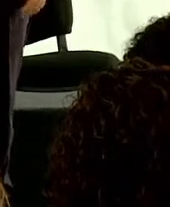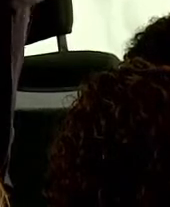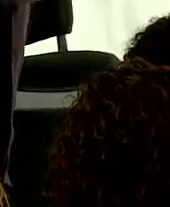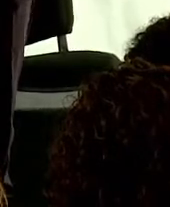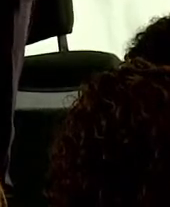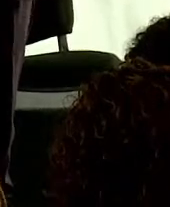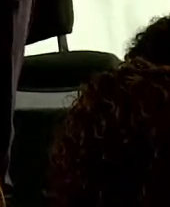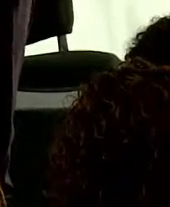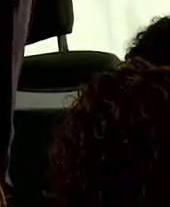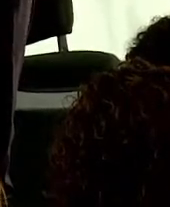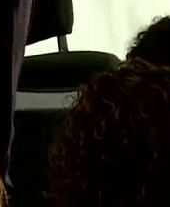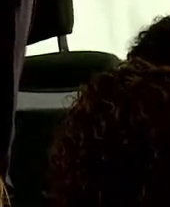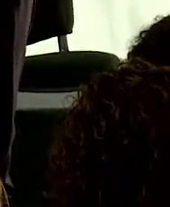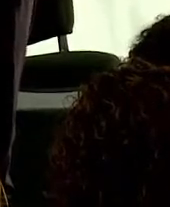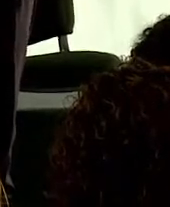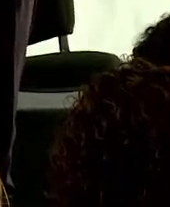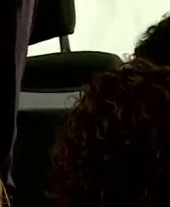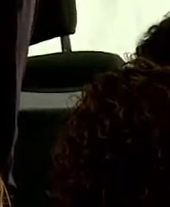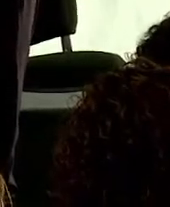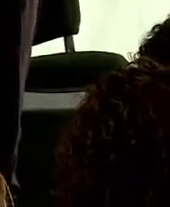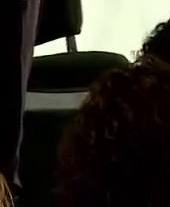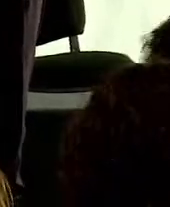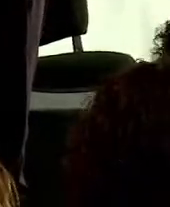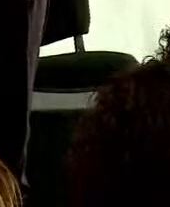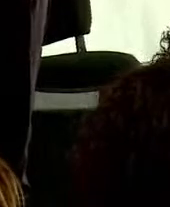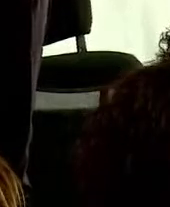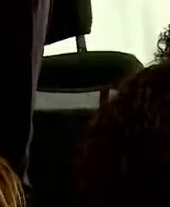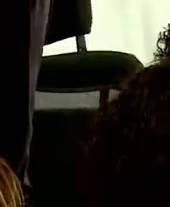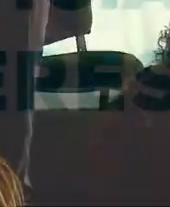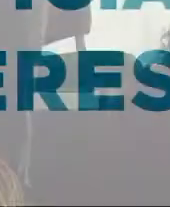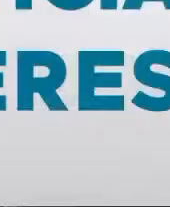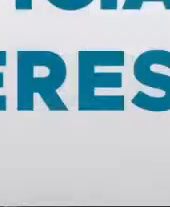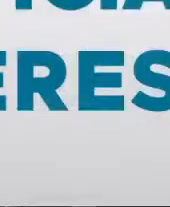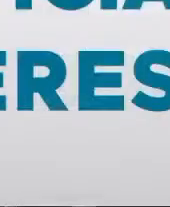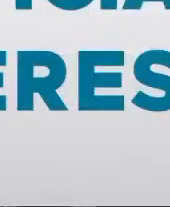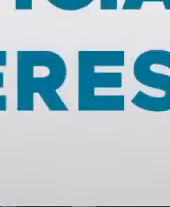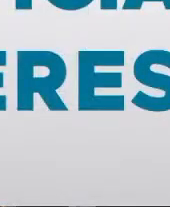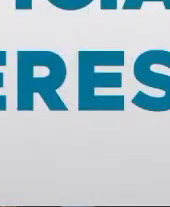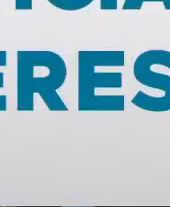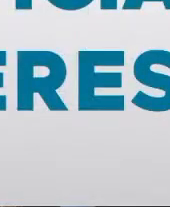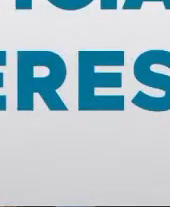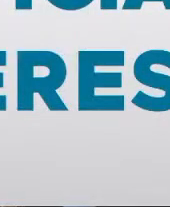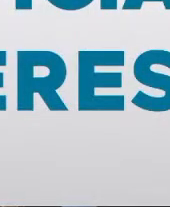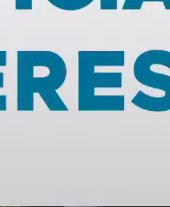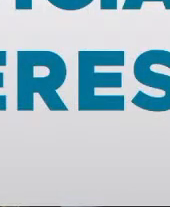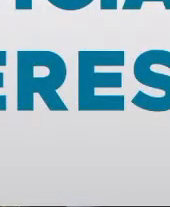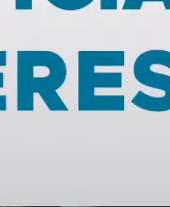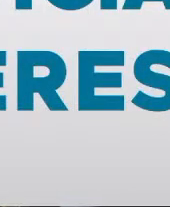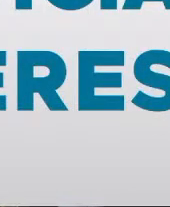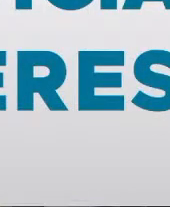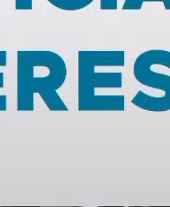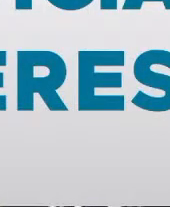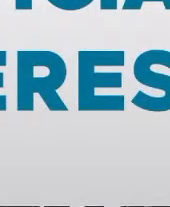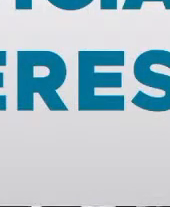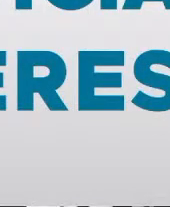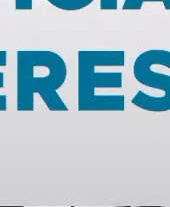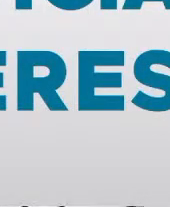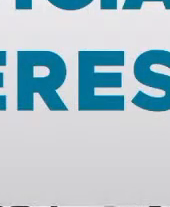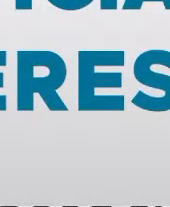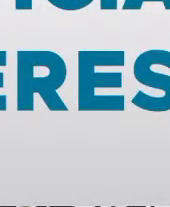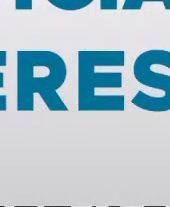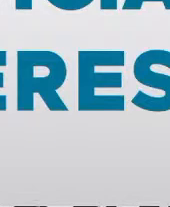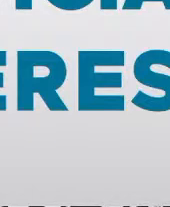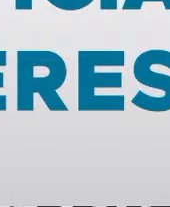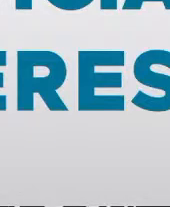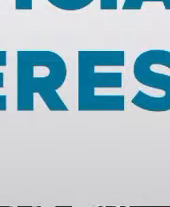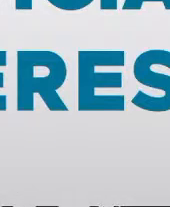De esta manera, finalizamos este evento inaugural del Centro de Justicia para las Mujeres de la Ciudad de México, la Magdalena